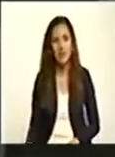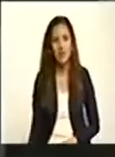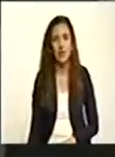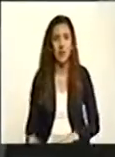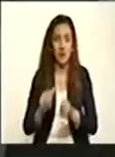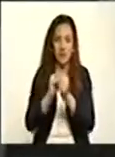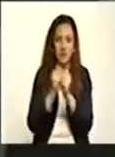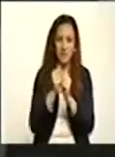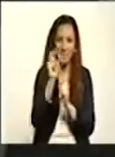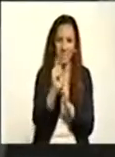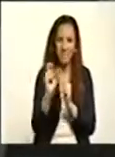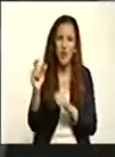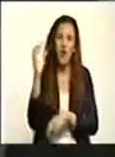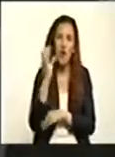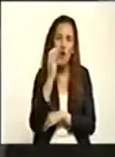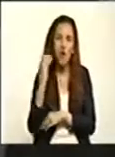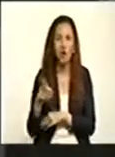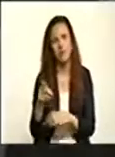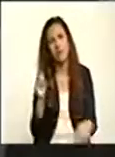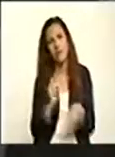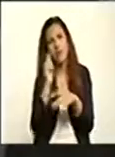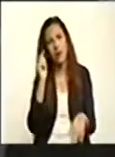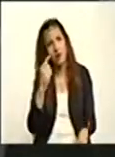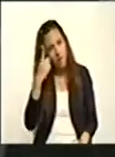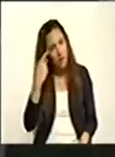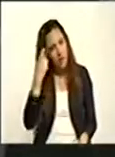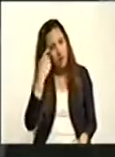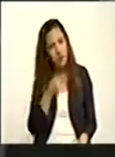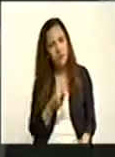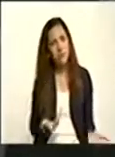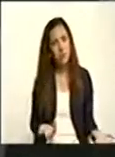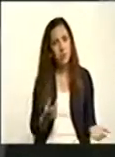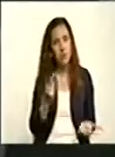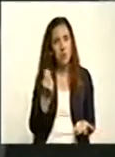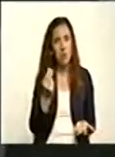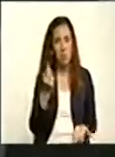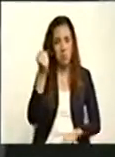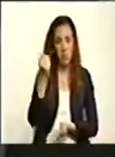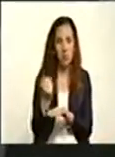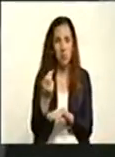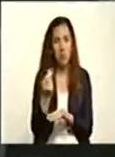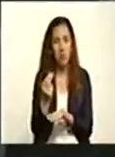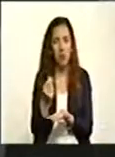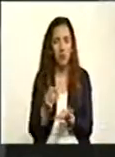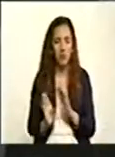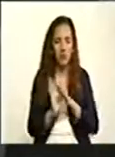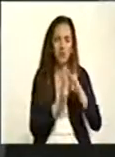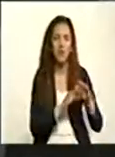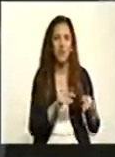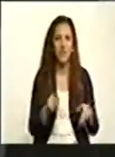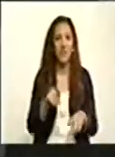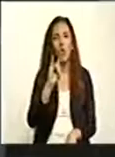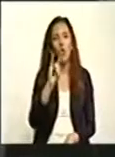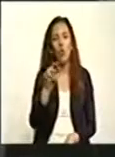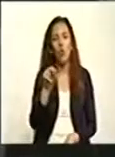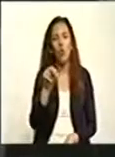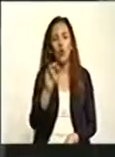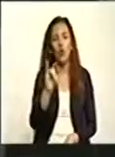Deportistas de Colombia critican al gobierno por recorte al deporte. El Universal. No hay